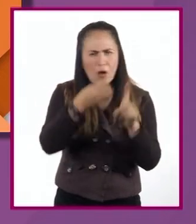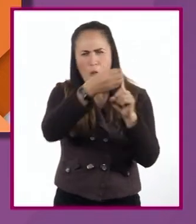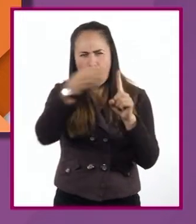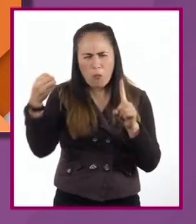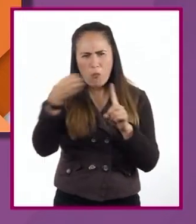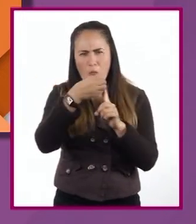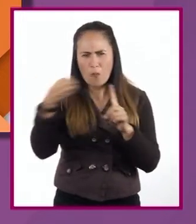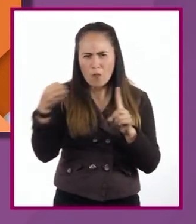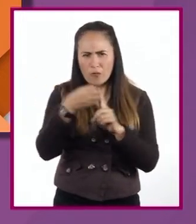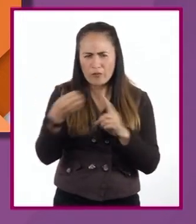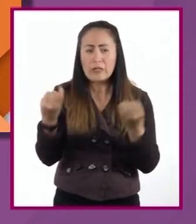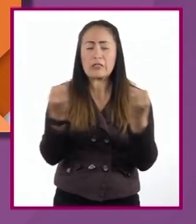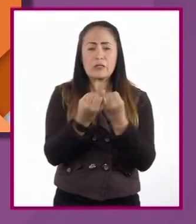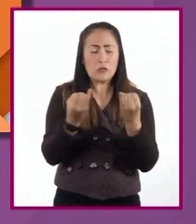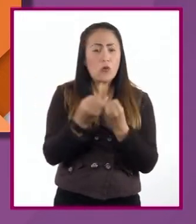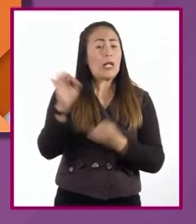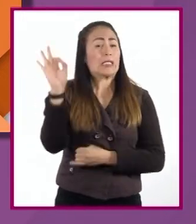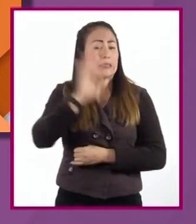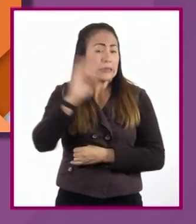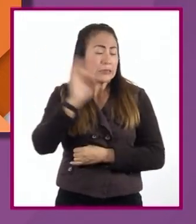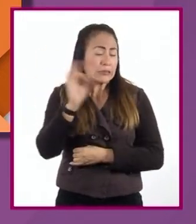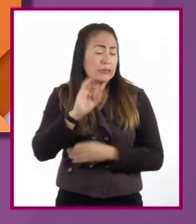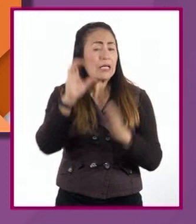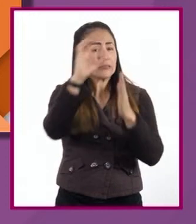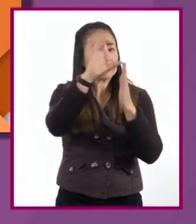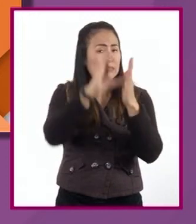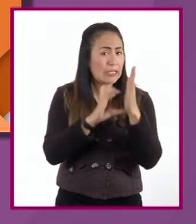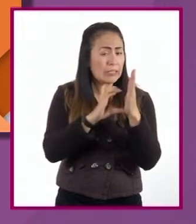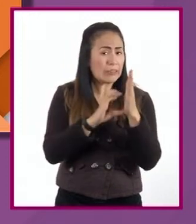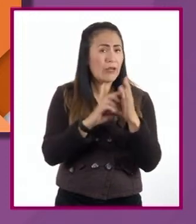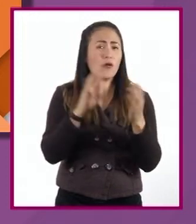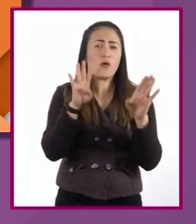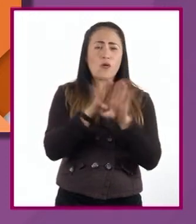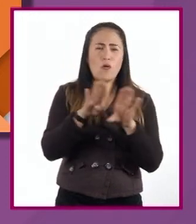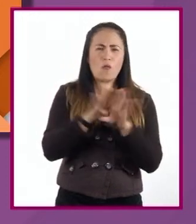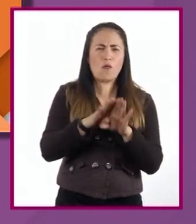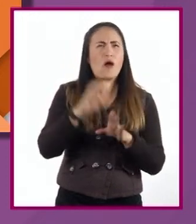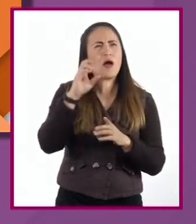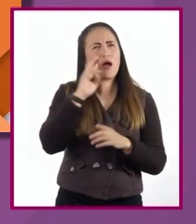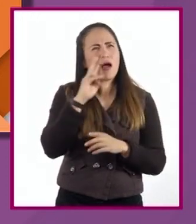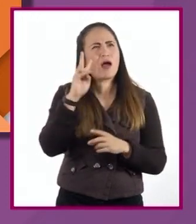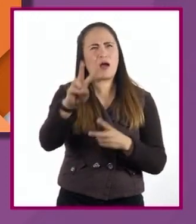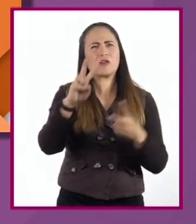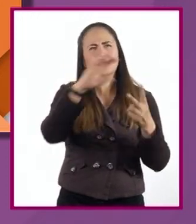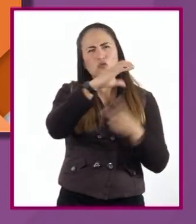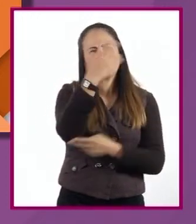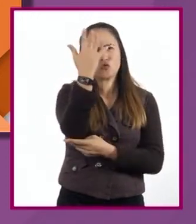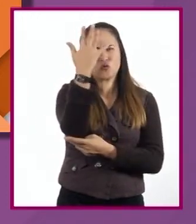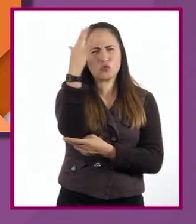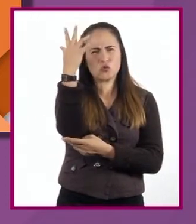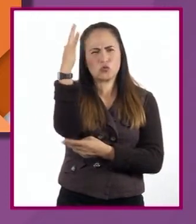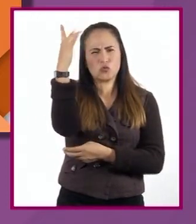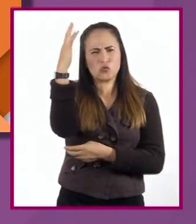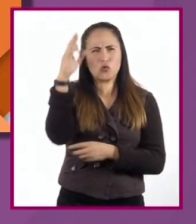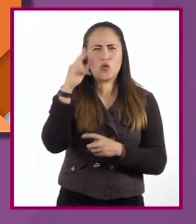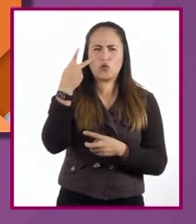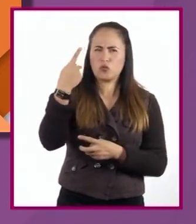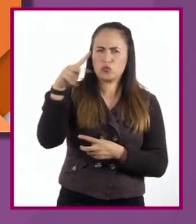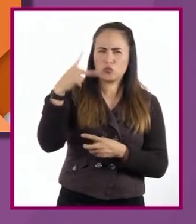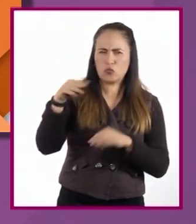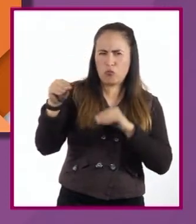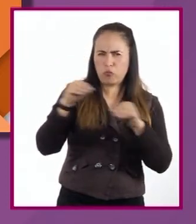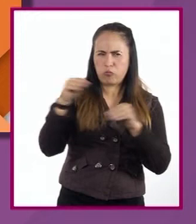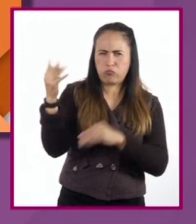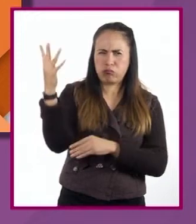los primeros pasos en la creación de un calendario basado en la observación de los movimientos del Sol. Fue en Cuicuilco